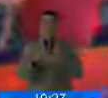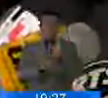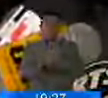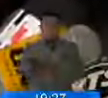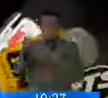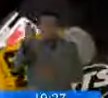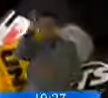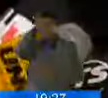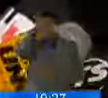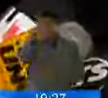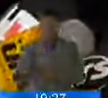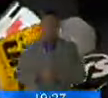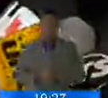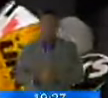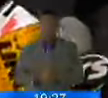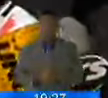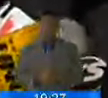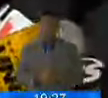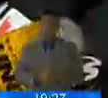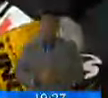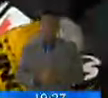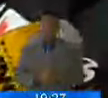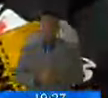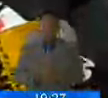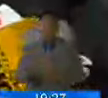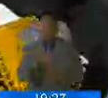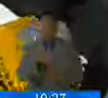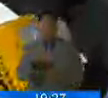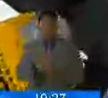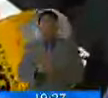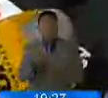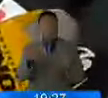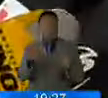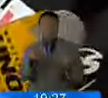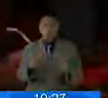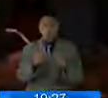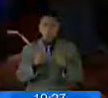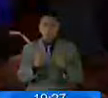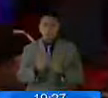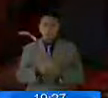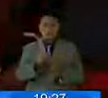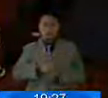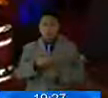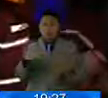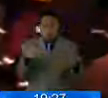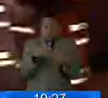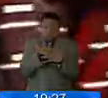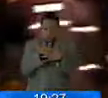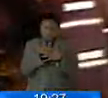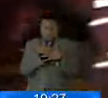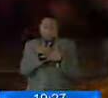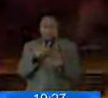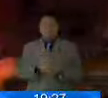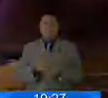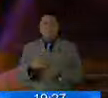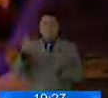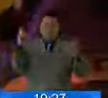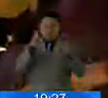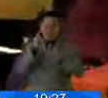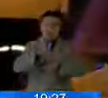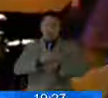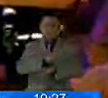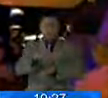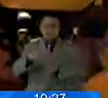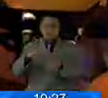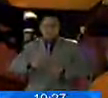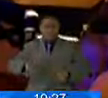salud. Simplemente con bastante dolor, por supuesto, por las extremidades inferiores atrapadas. Bastante difícil por el tipo de estructura que